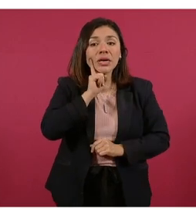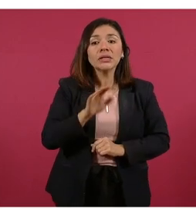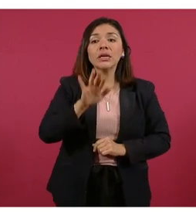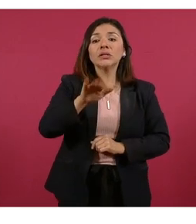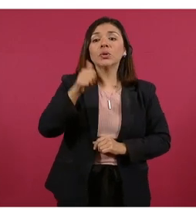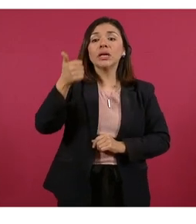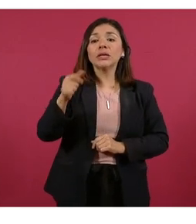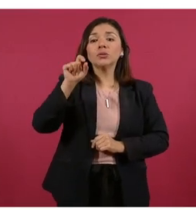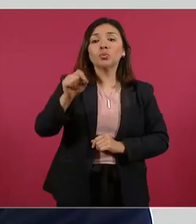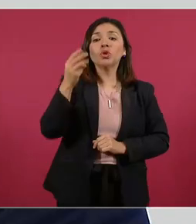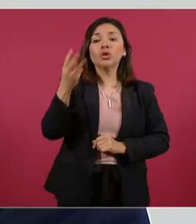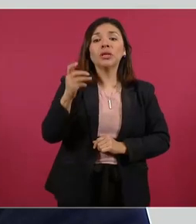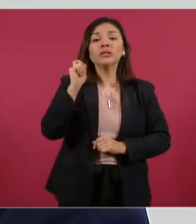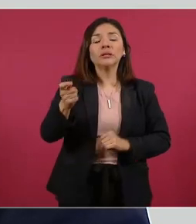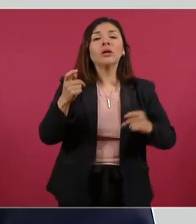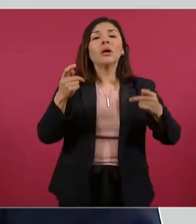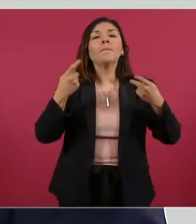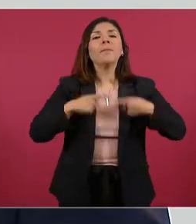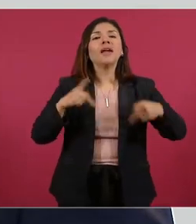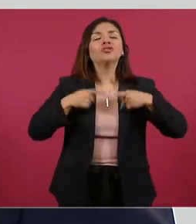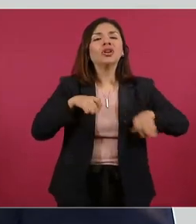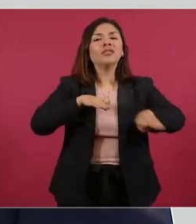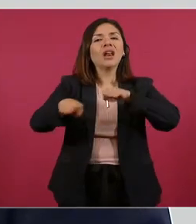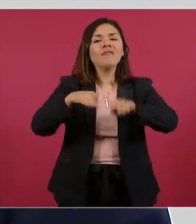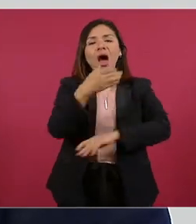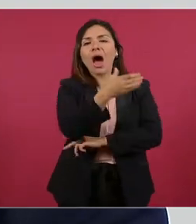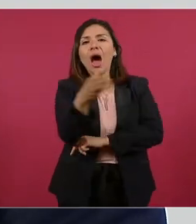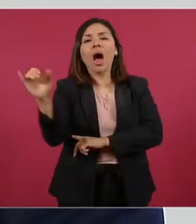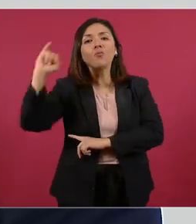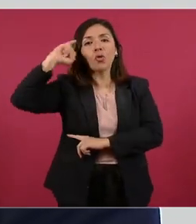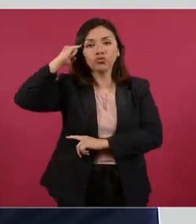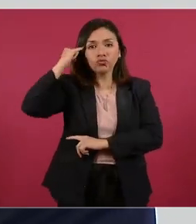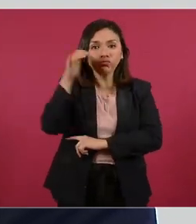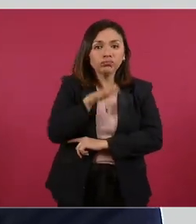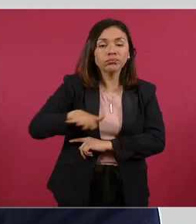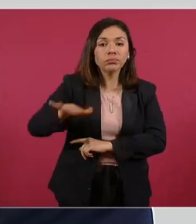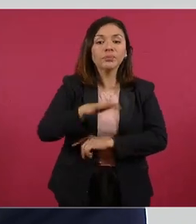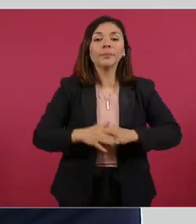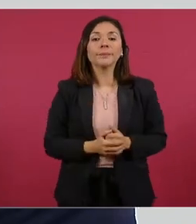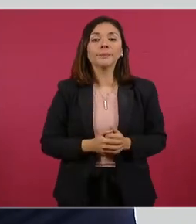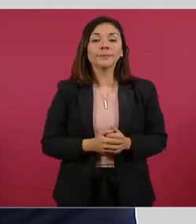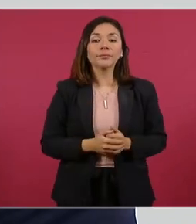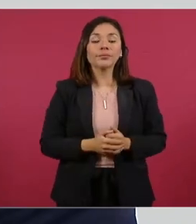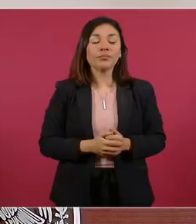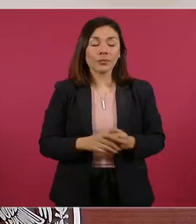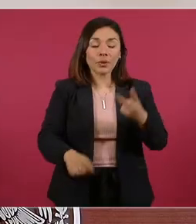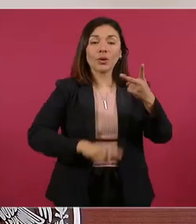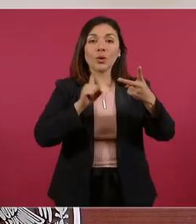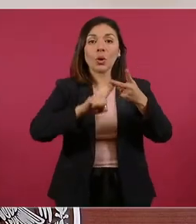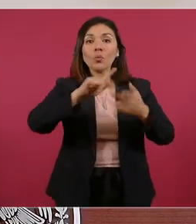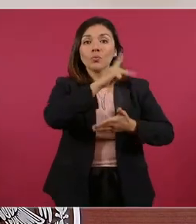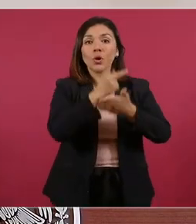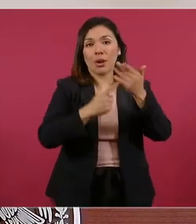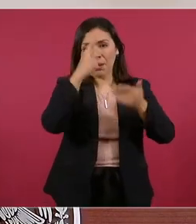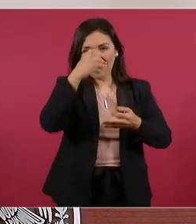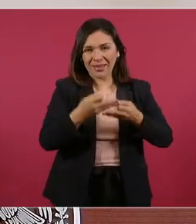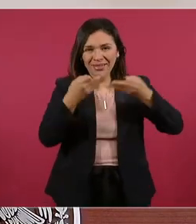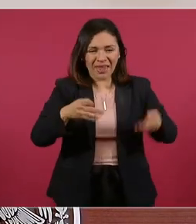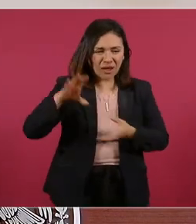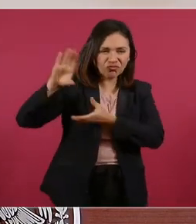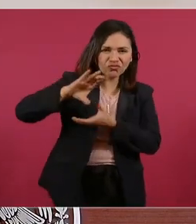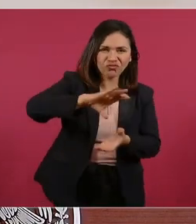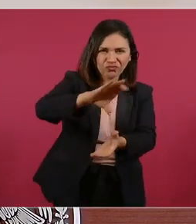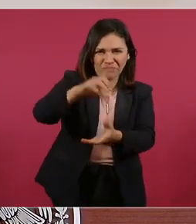56.3% a productores de poblaciones indígenas. En el caso del programa de fertilizantes para el bienestar,